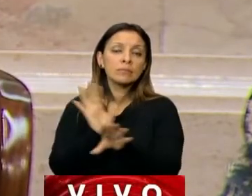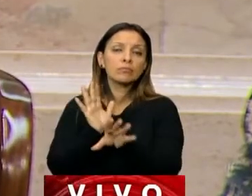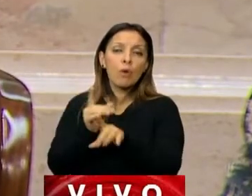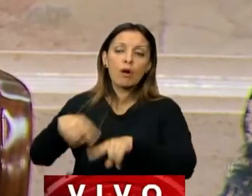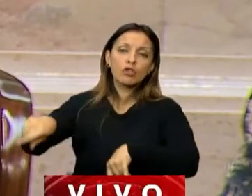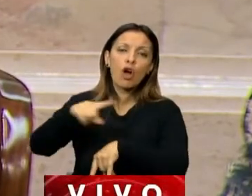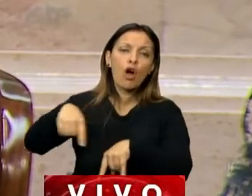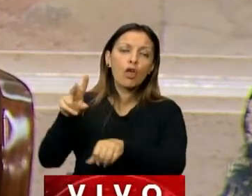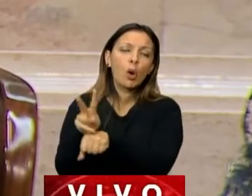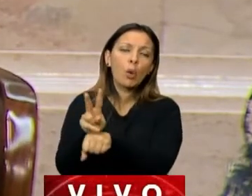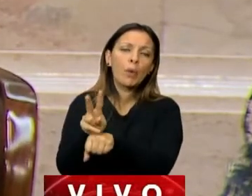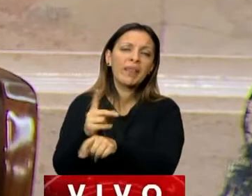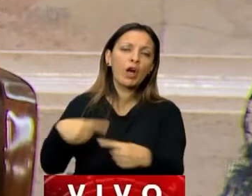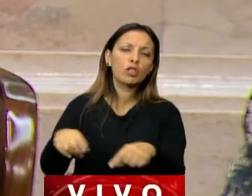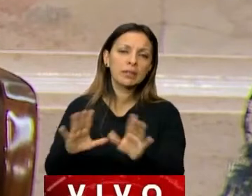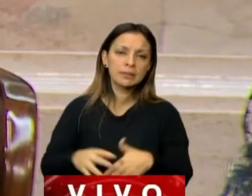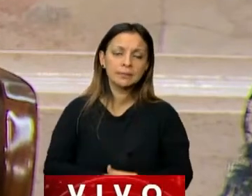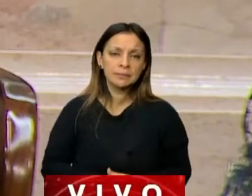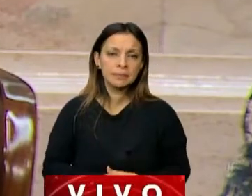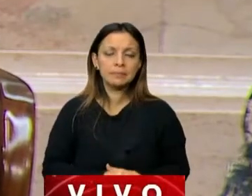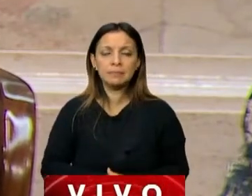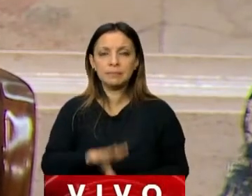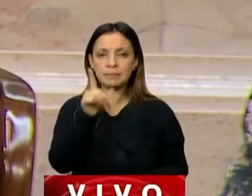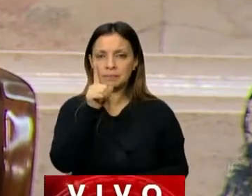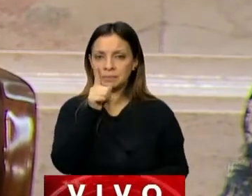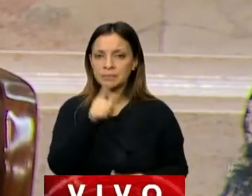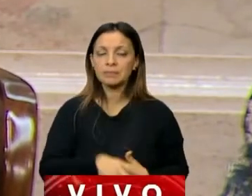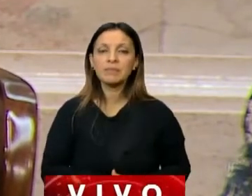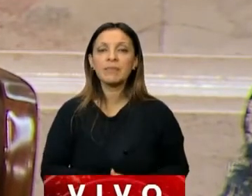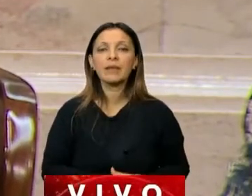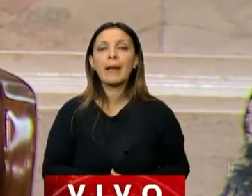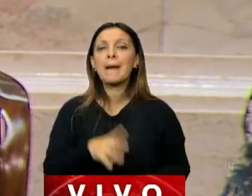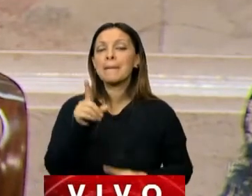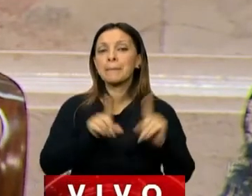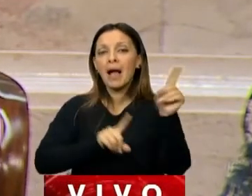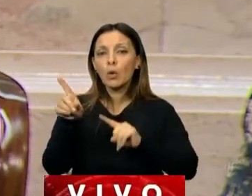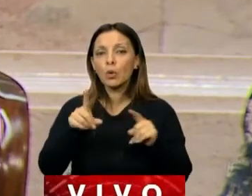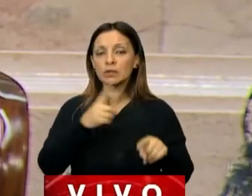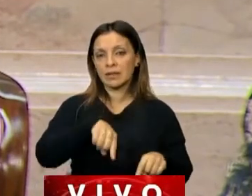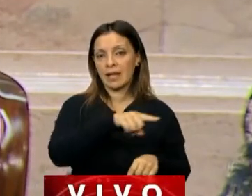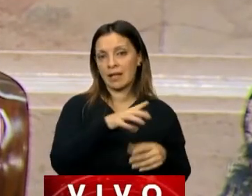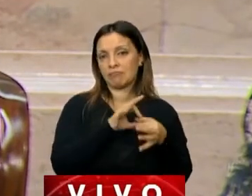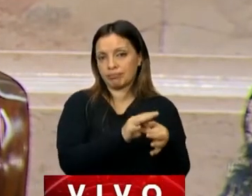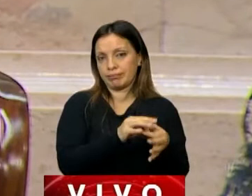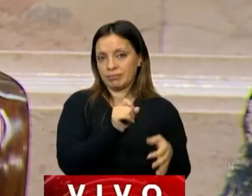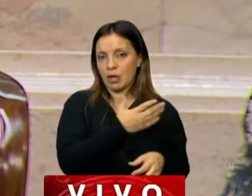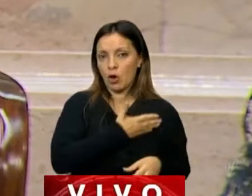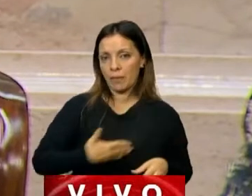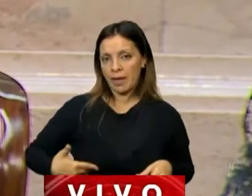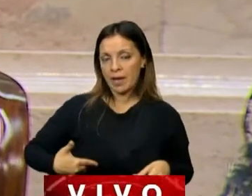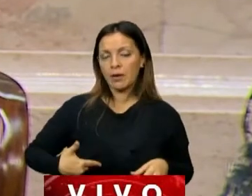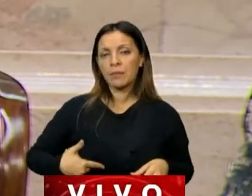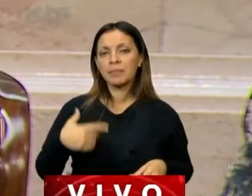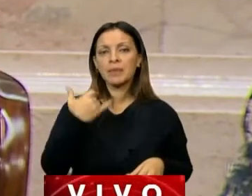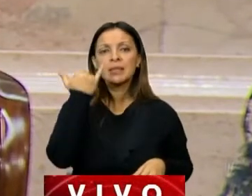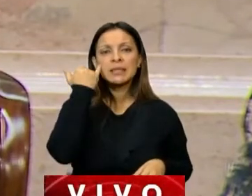ovejas. Y mire, presidente, parece que parte del oficialismo ya dan por